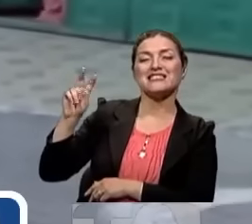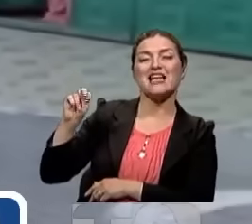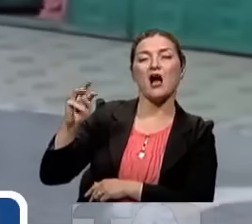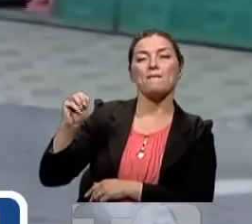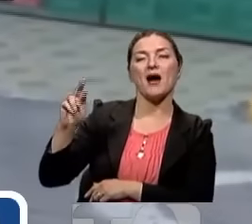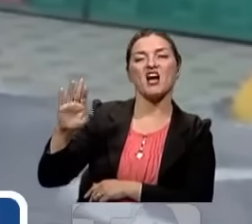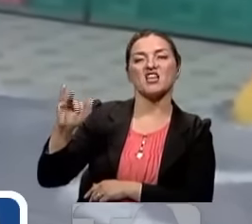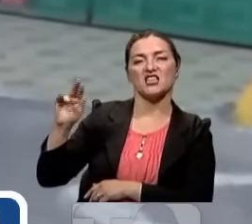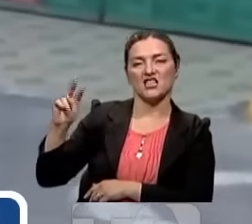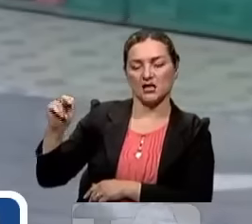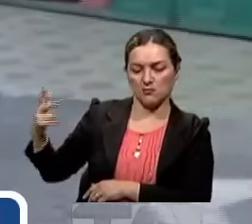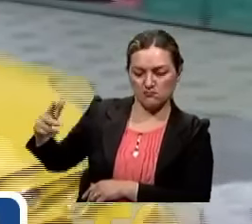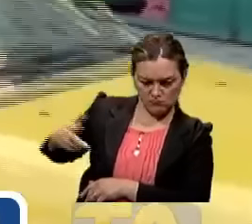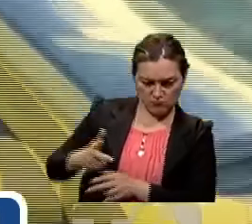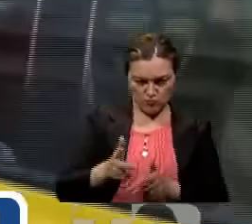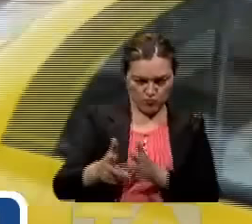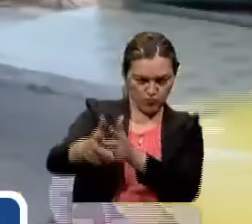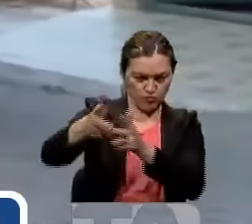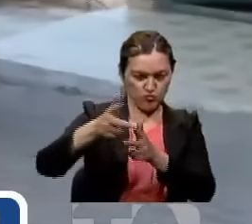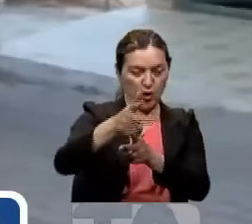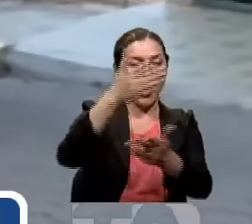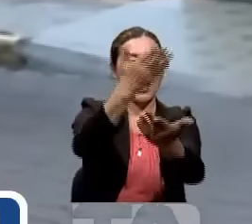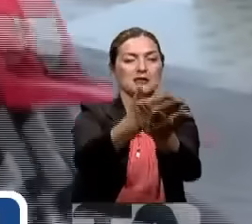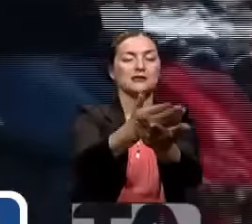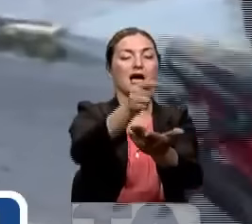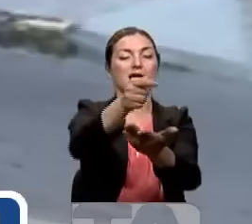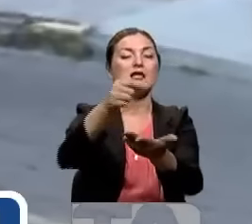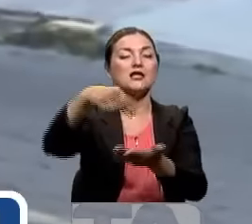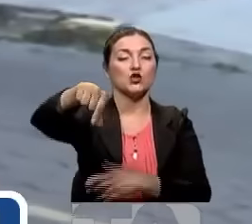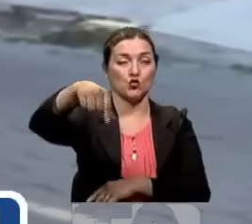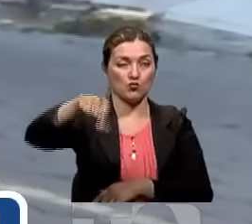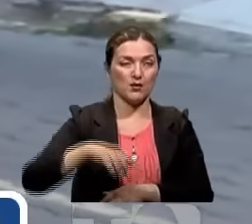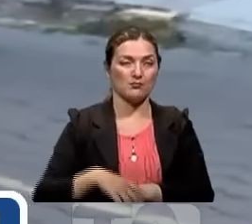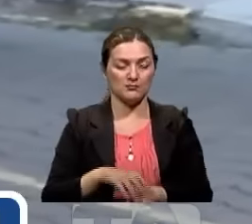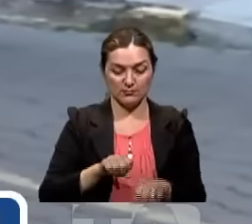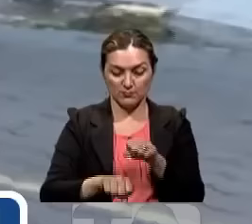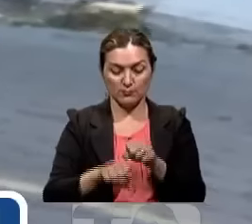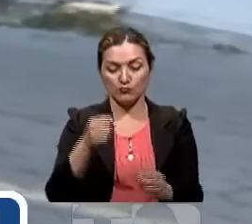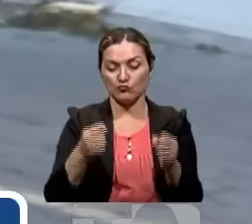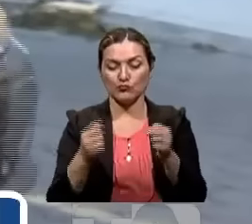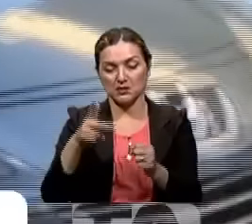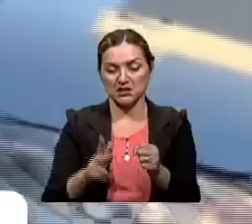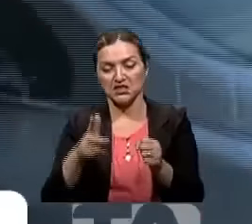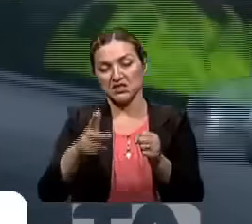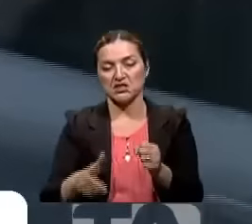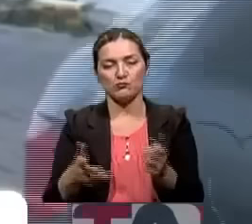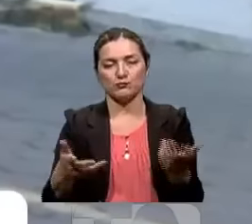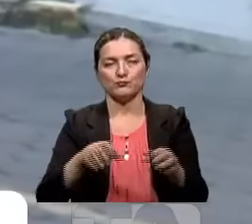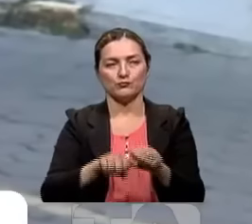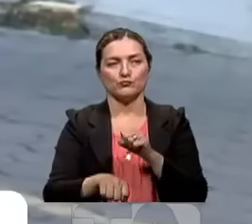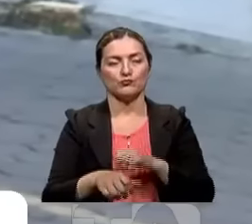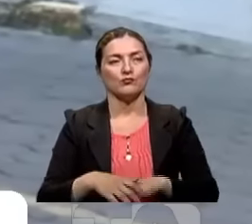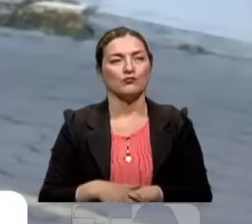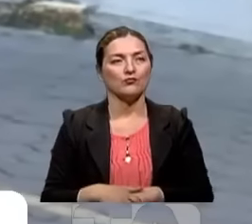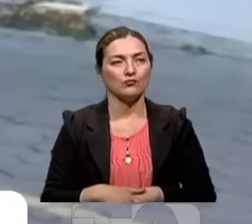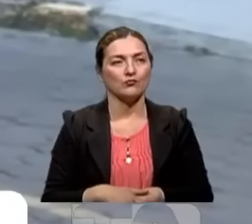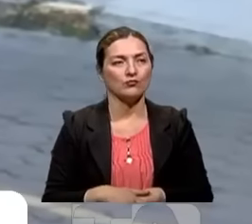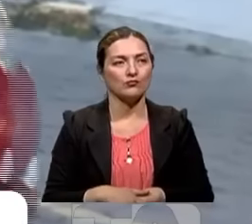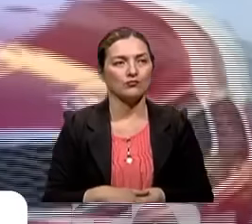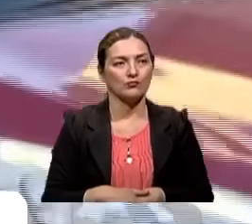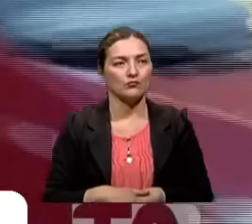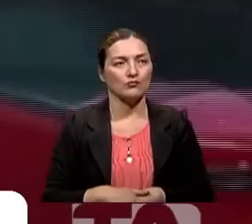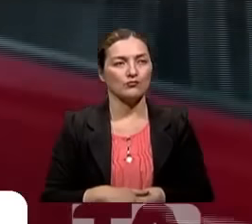y que van hasta Quitumbe, realmente genera mucha congestión y daños a los vehículos, sobre todo a los que circulan por esta parte de la